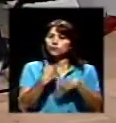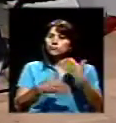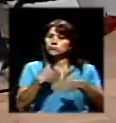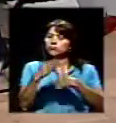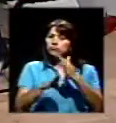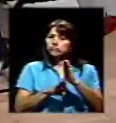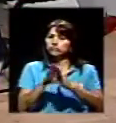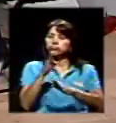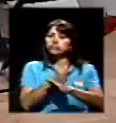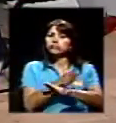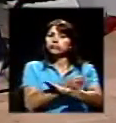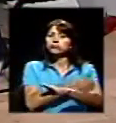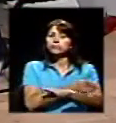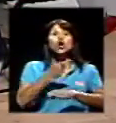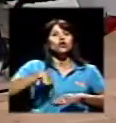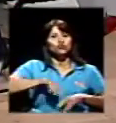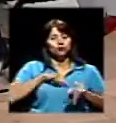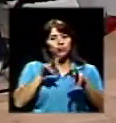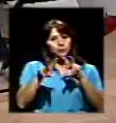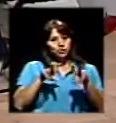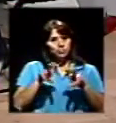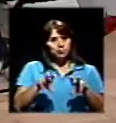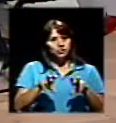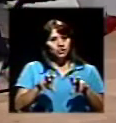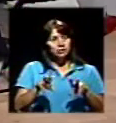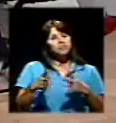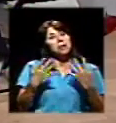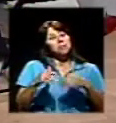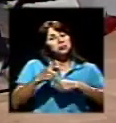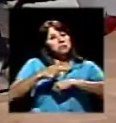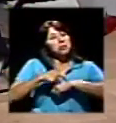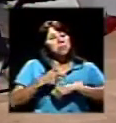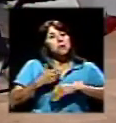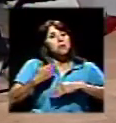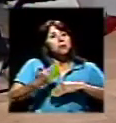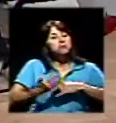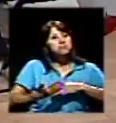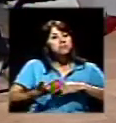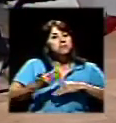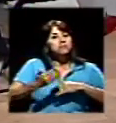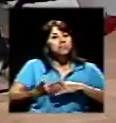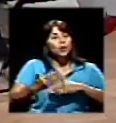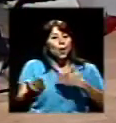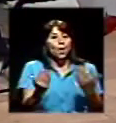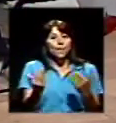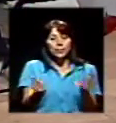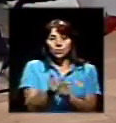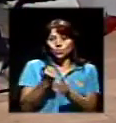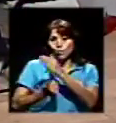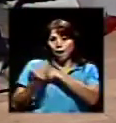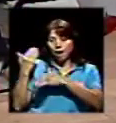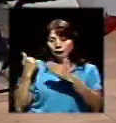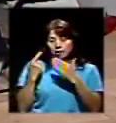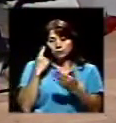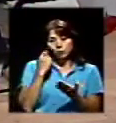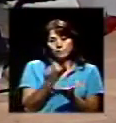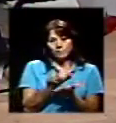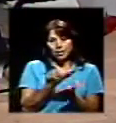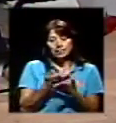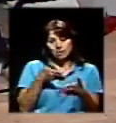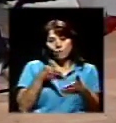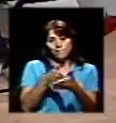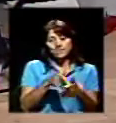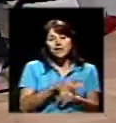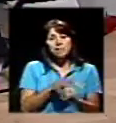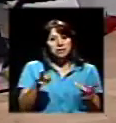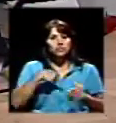inversiones a un ritmo menor que anteriormente por la parte financiera, pero sin embargo hemos